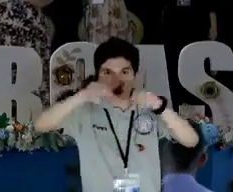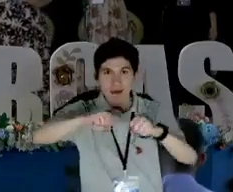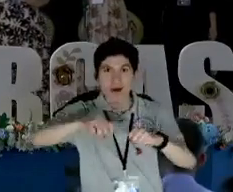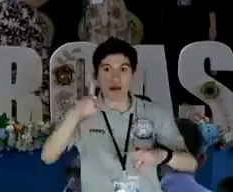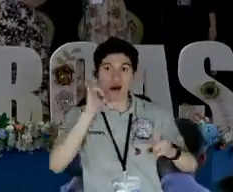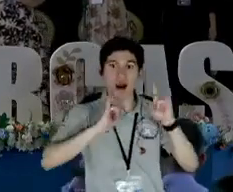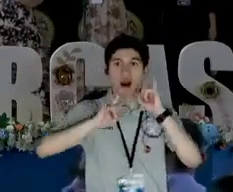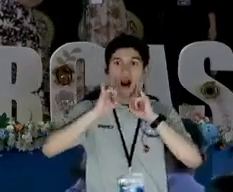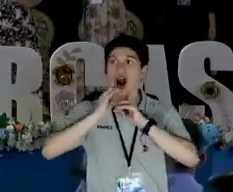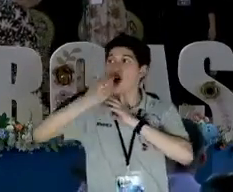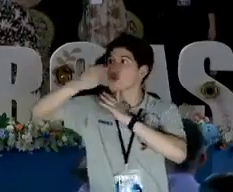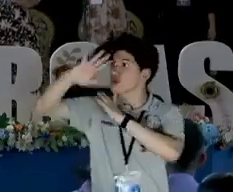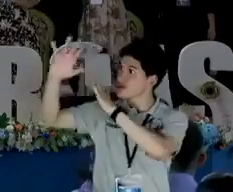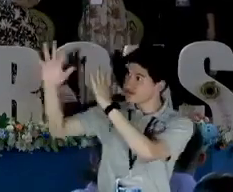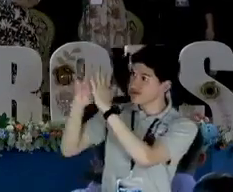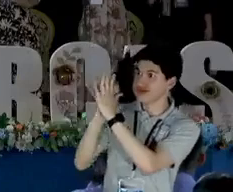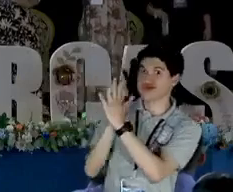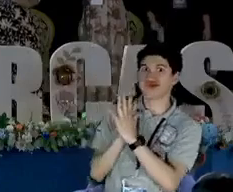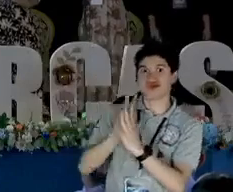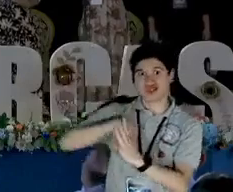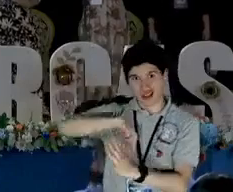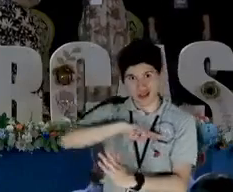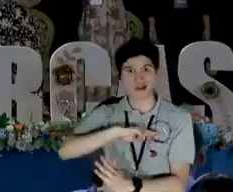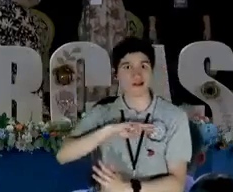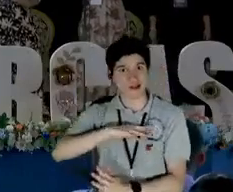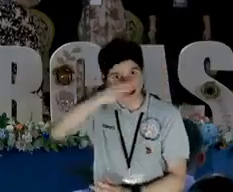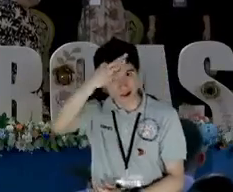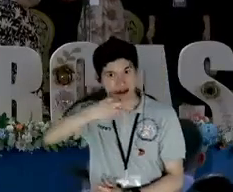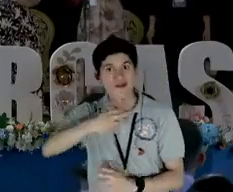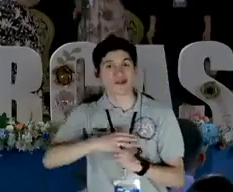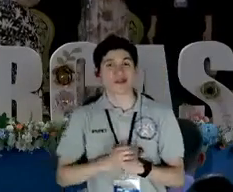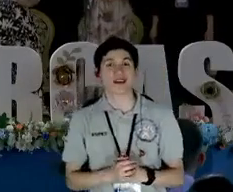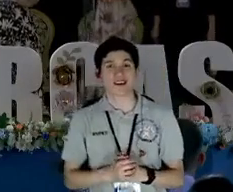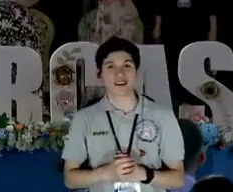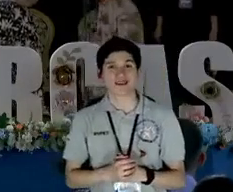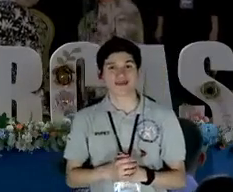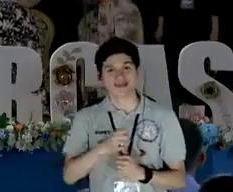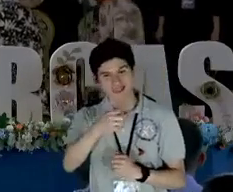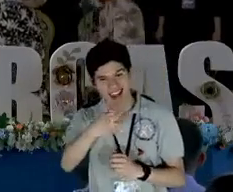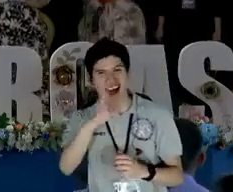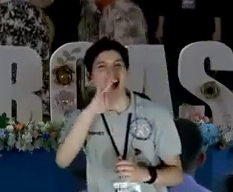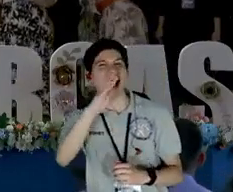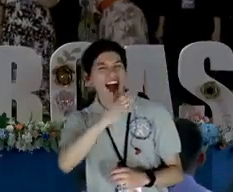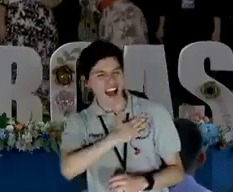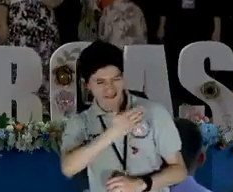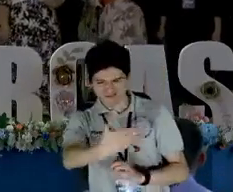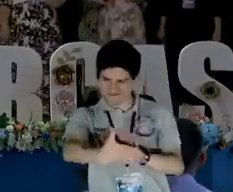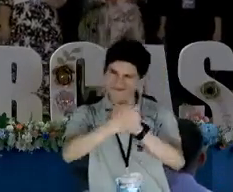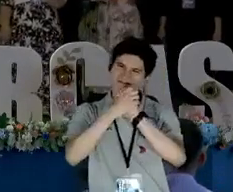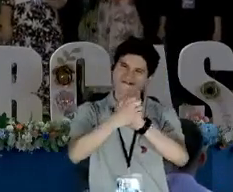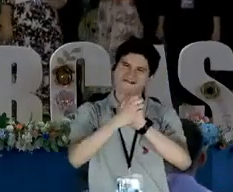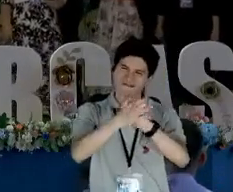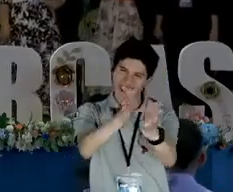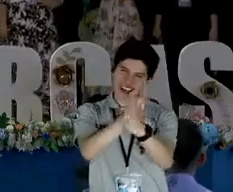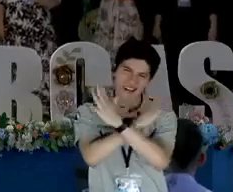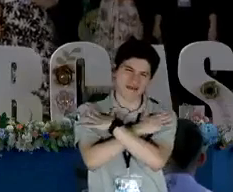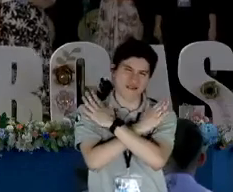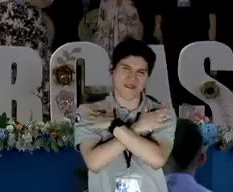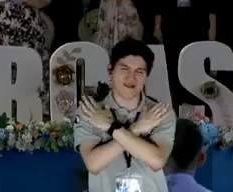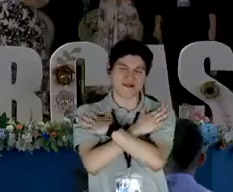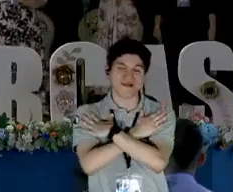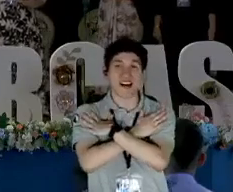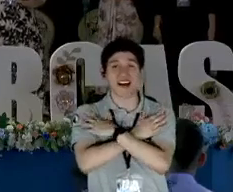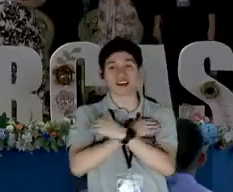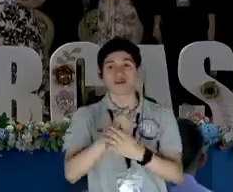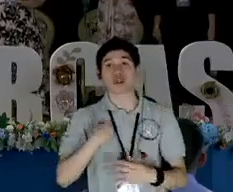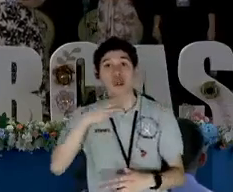palabra bonita y especial por medio de los labios de ella. Así que para ella un cordial y fraterno saludo a la distancia. Sé que